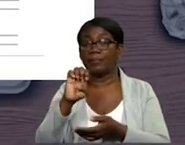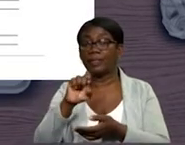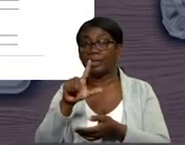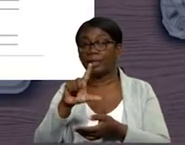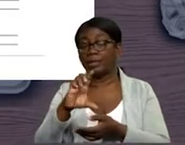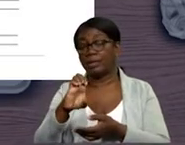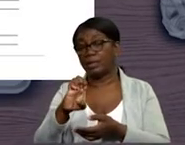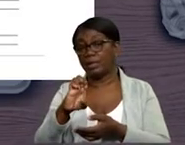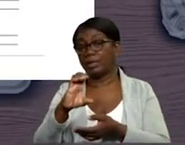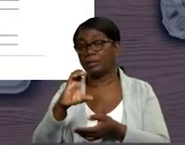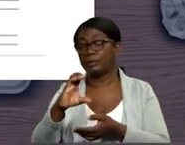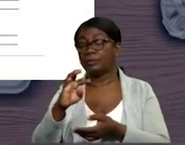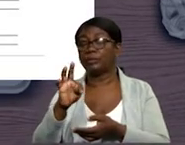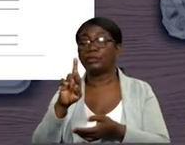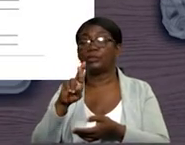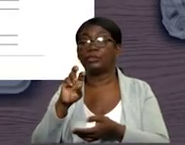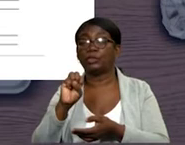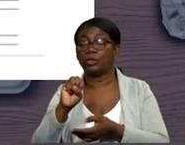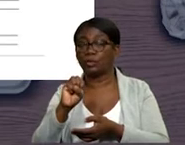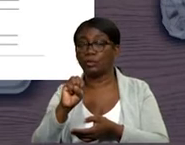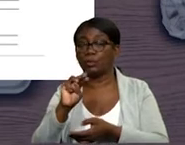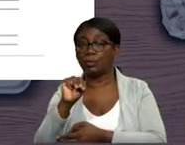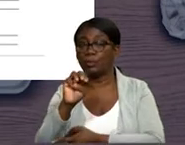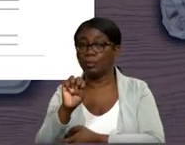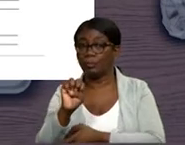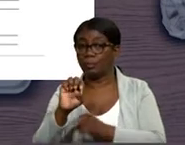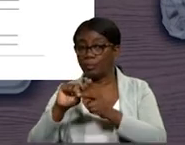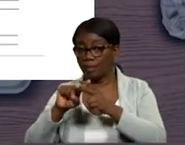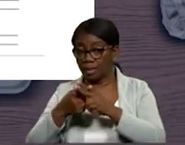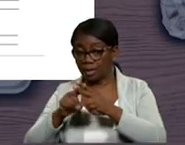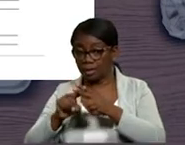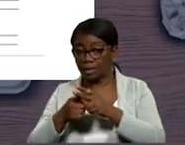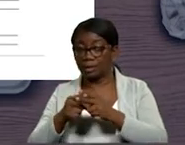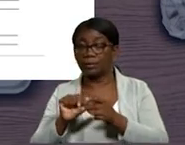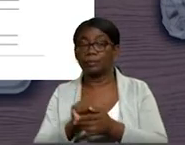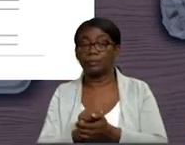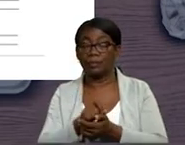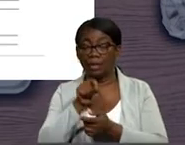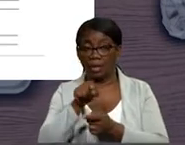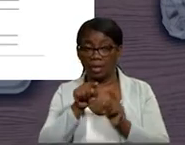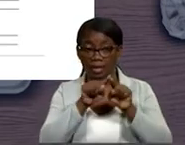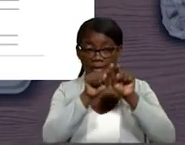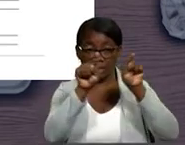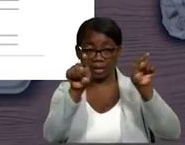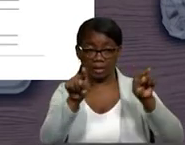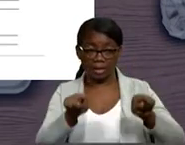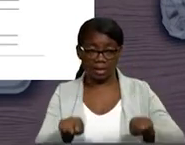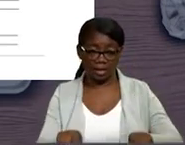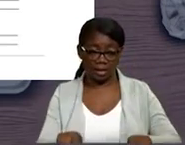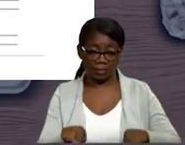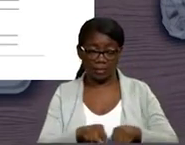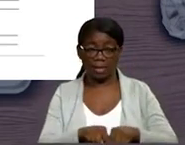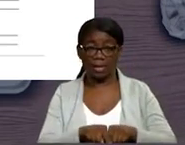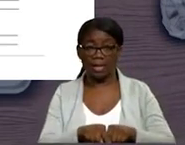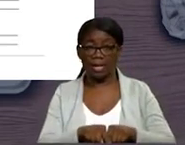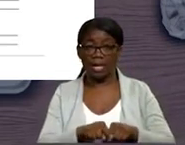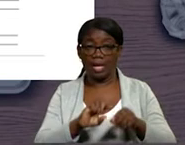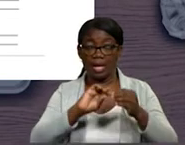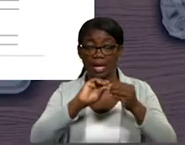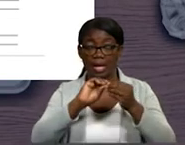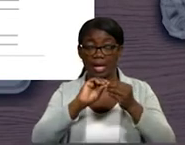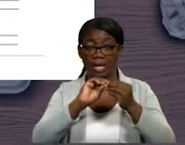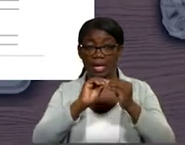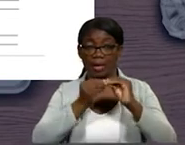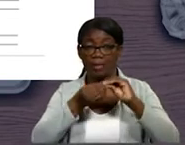dispositivo electromecánico. Aquí, en esta tabla, van a identificar el valor óhmico de